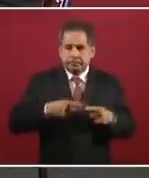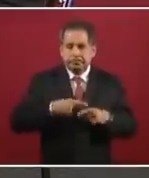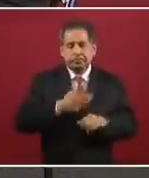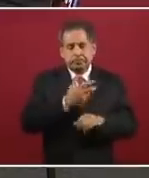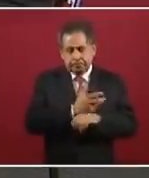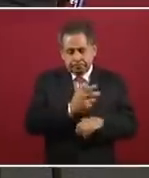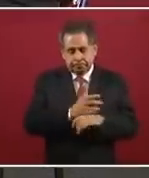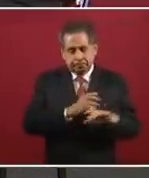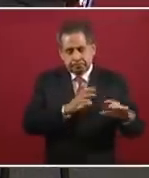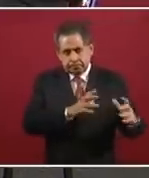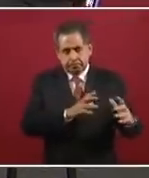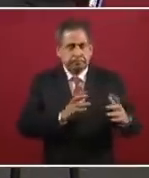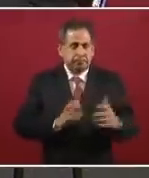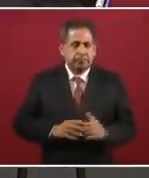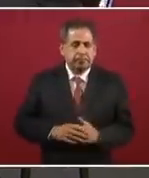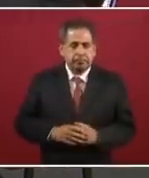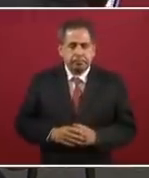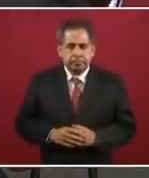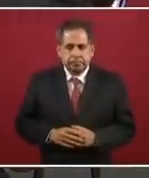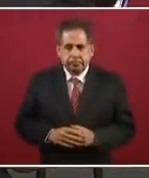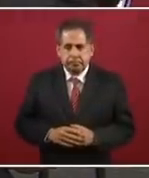Estados Unidos.